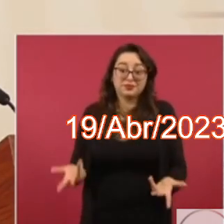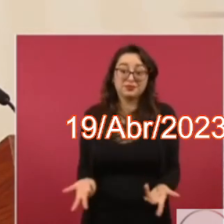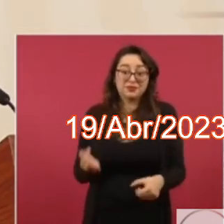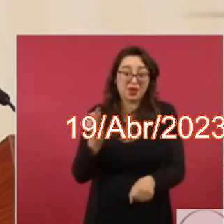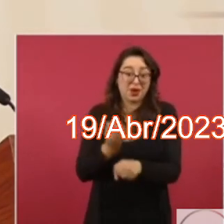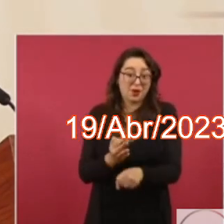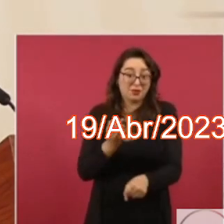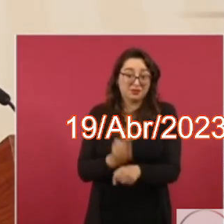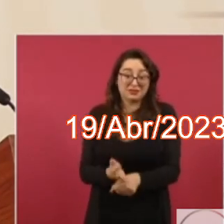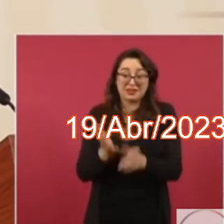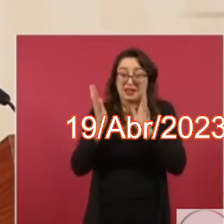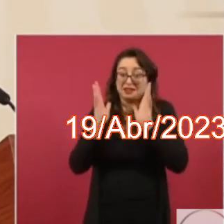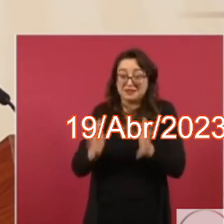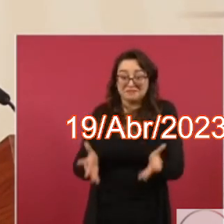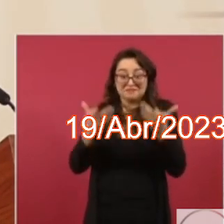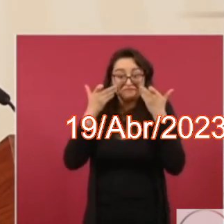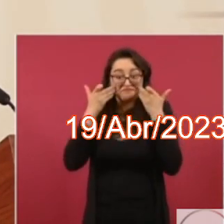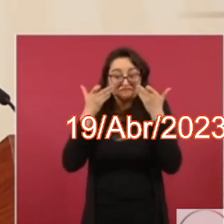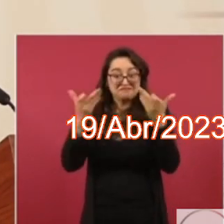constatando.